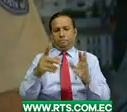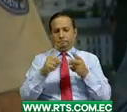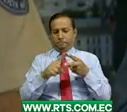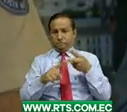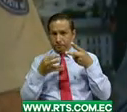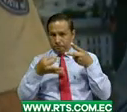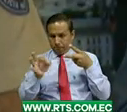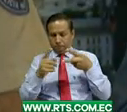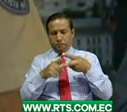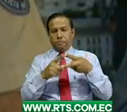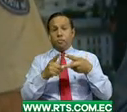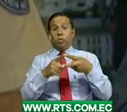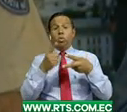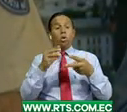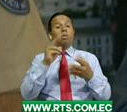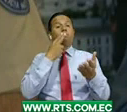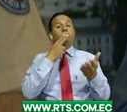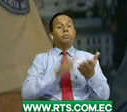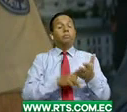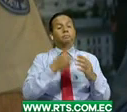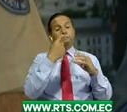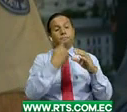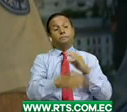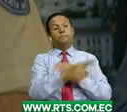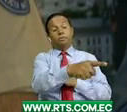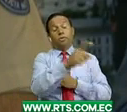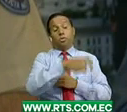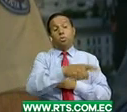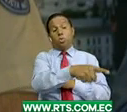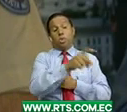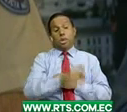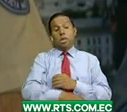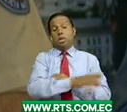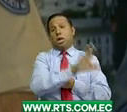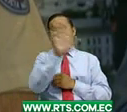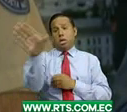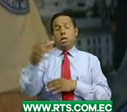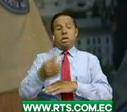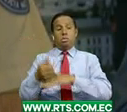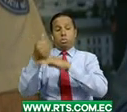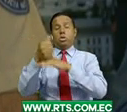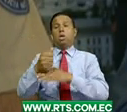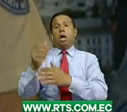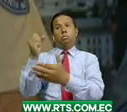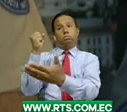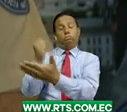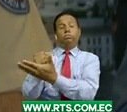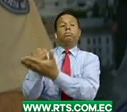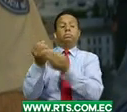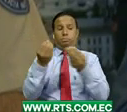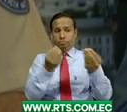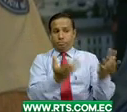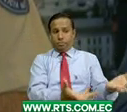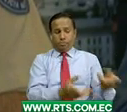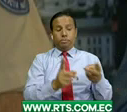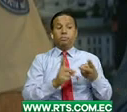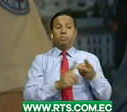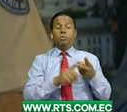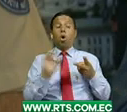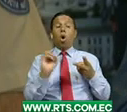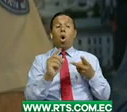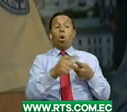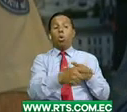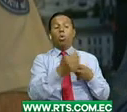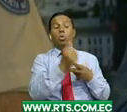notificación de que se regularicen para las personas que todavía tienen esa potestad de hacerlo, o la notificación de salida del país. Y también se